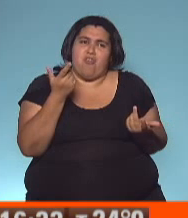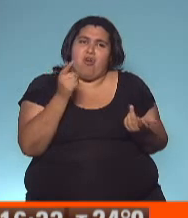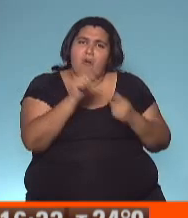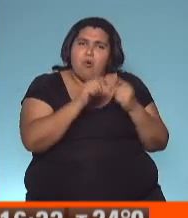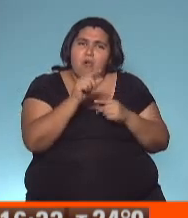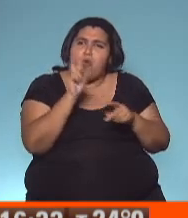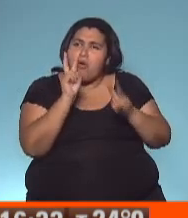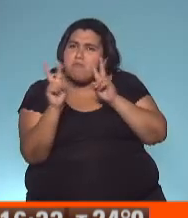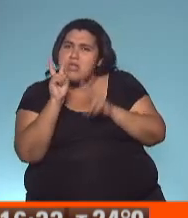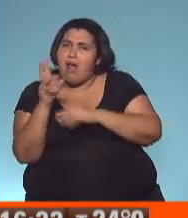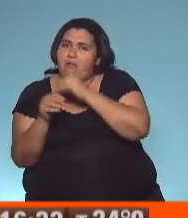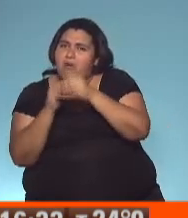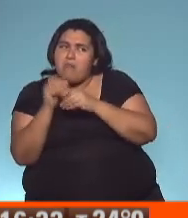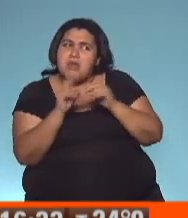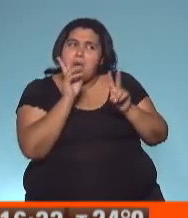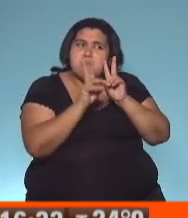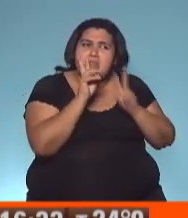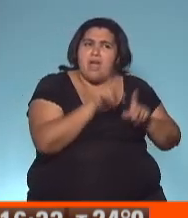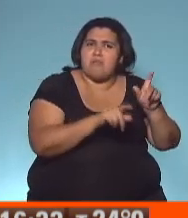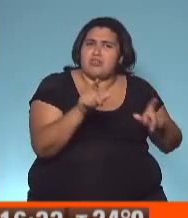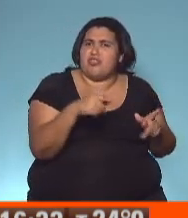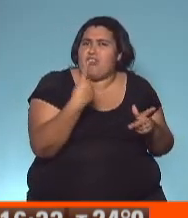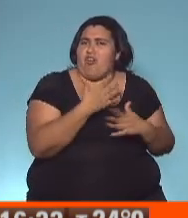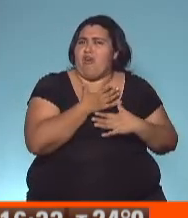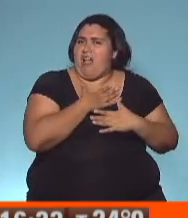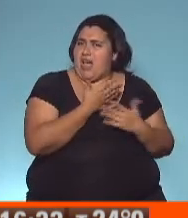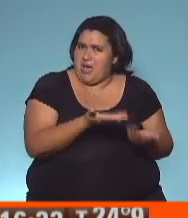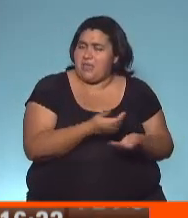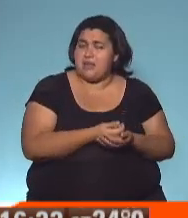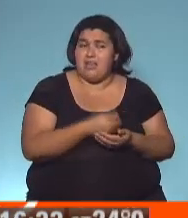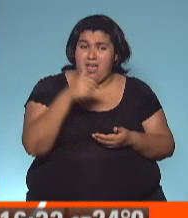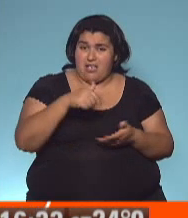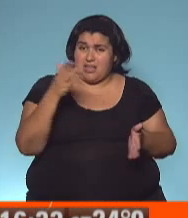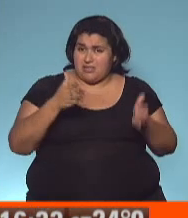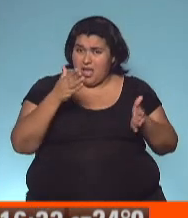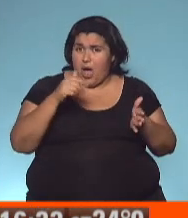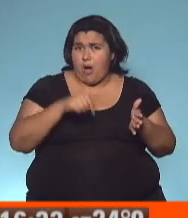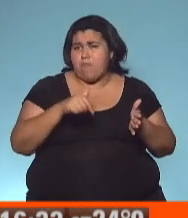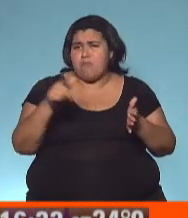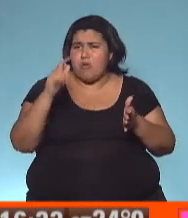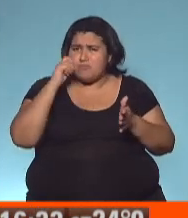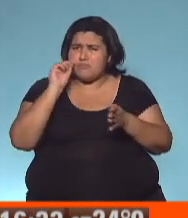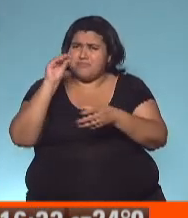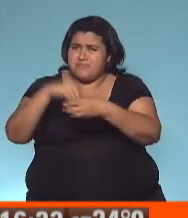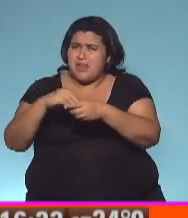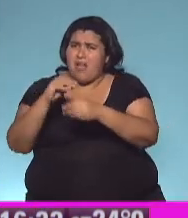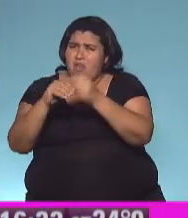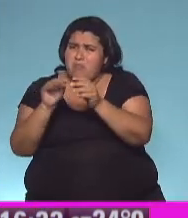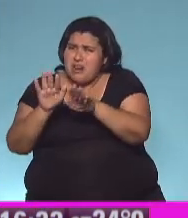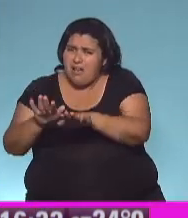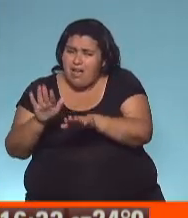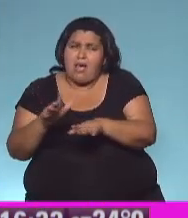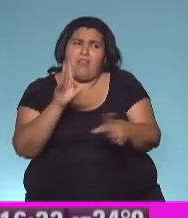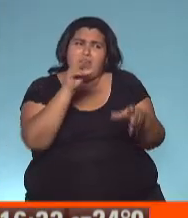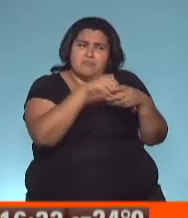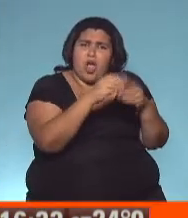seres queridos. Hoy yo creo que muchos, con este tiempo que tienen para estar con sus familias y en sus hogares, se